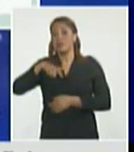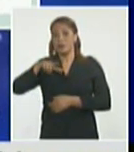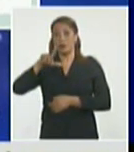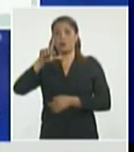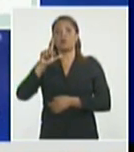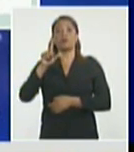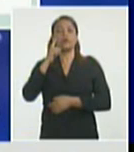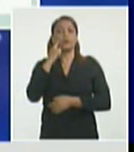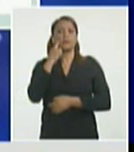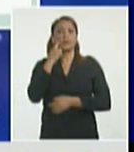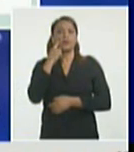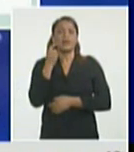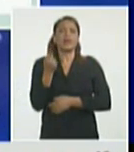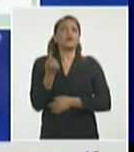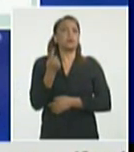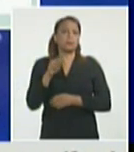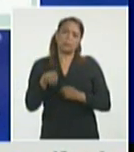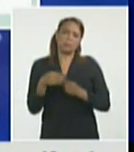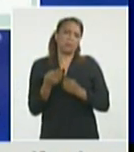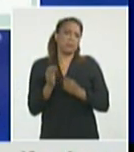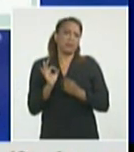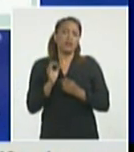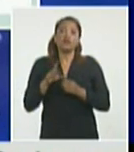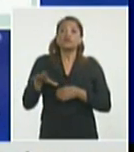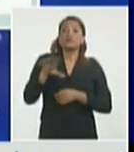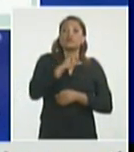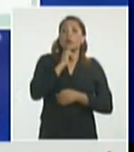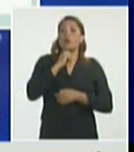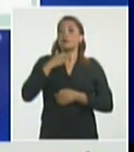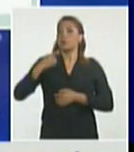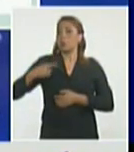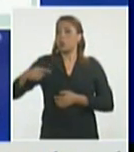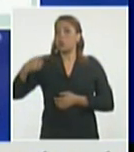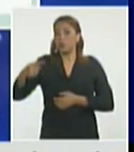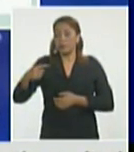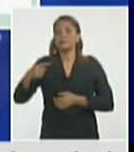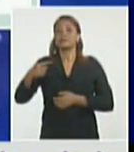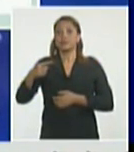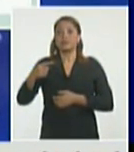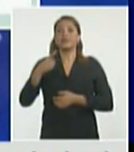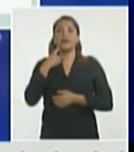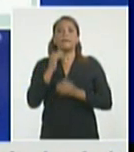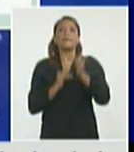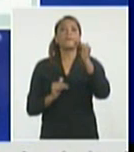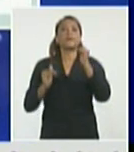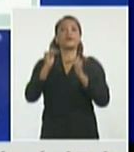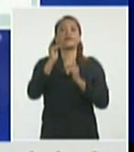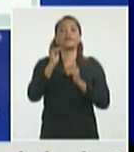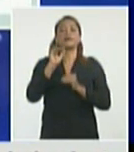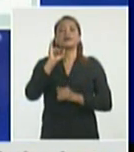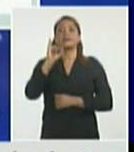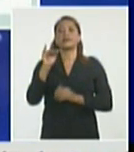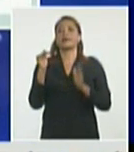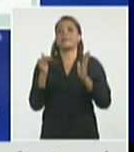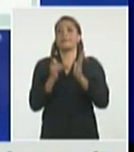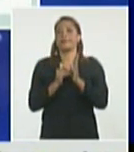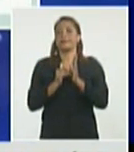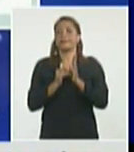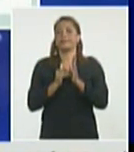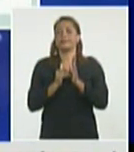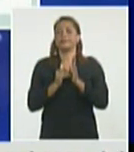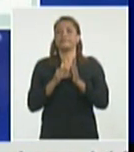demuestra porque es un solo día, todas las cifras diarias de casos autóctonos por encima de 6.000, lo